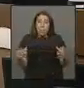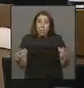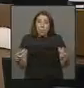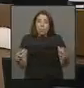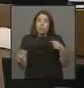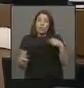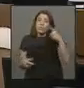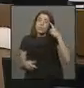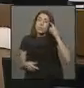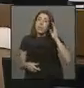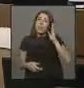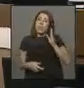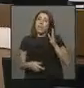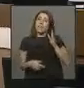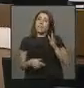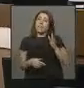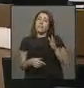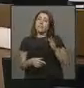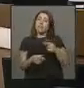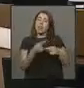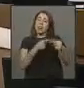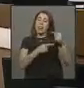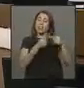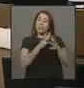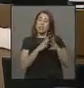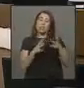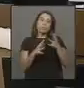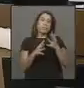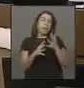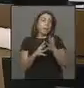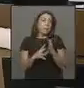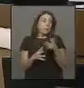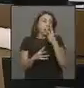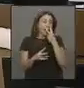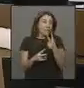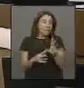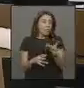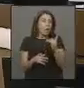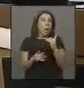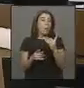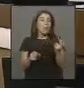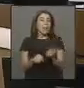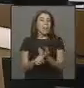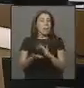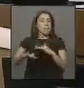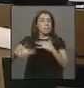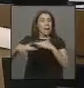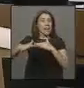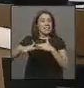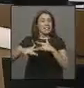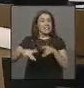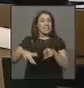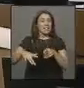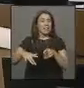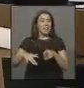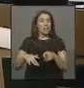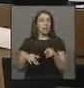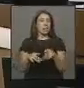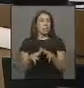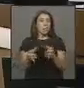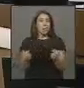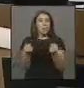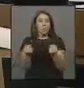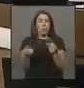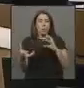que pienso que habría que retroceder mucho para encontrar una tragedia que, como en el caso de mi región, abarque directamente con este nivel